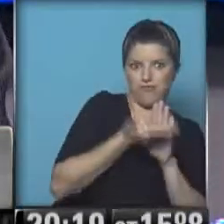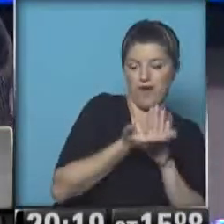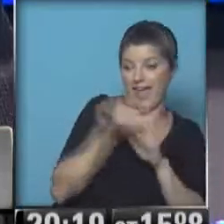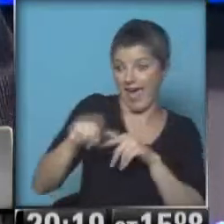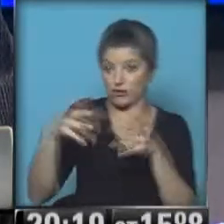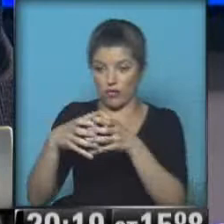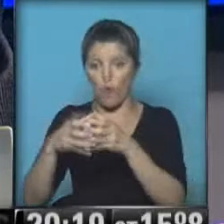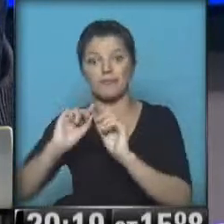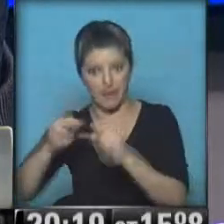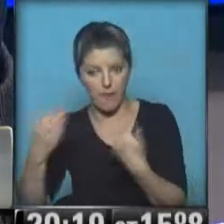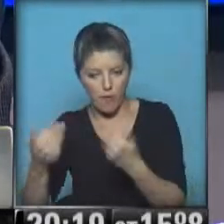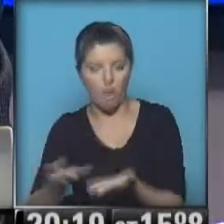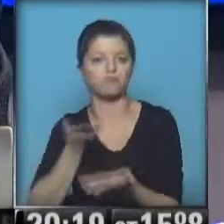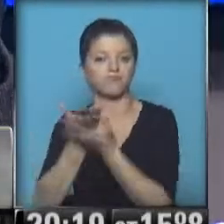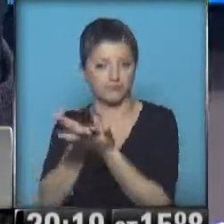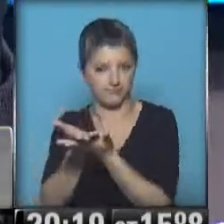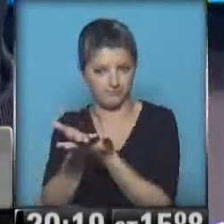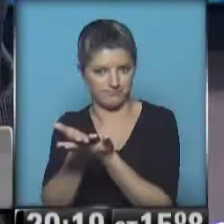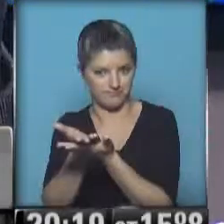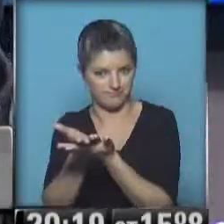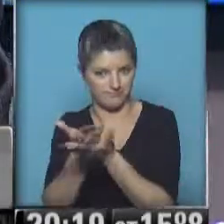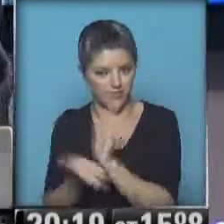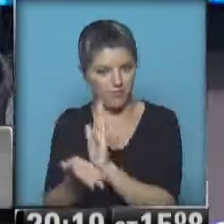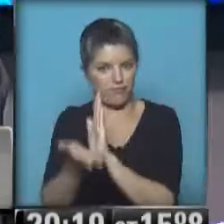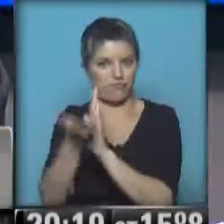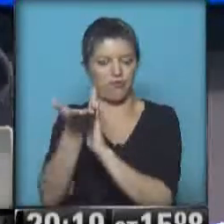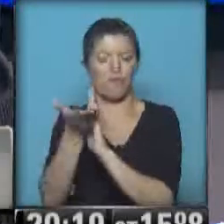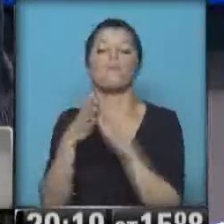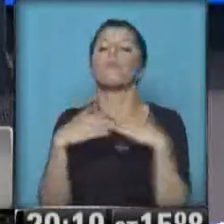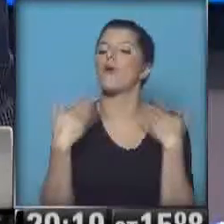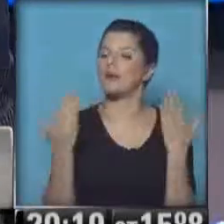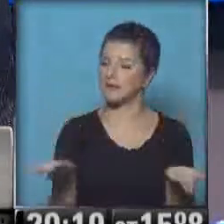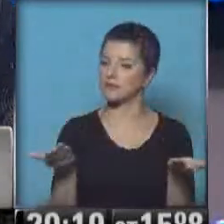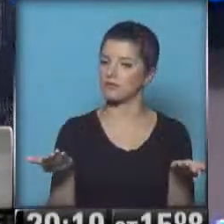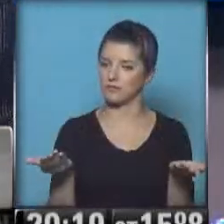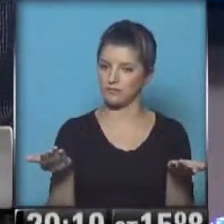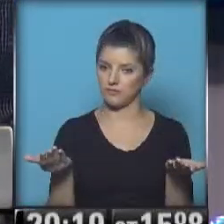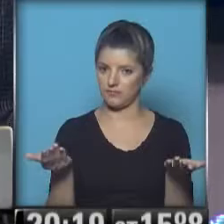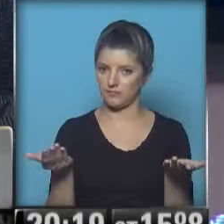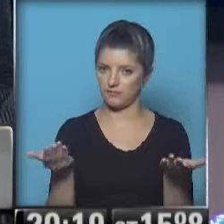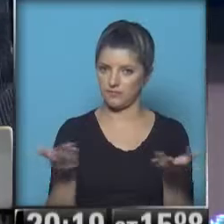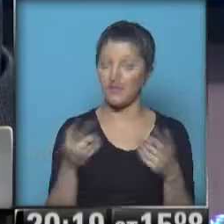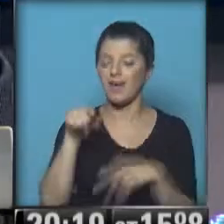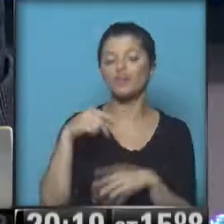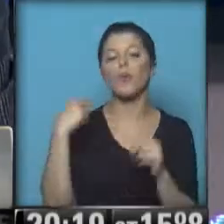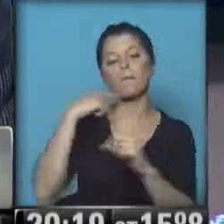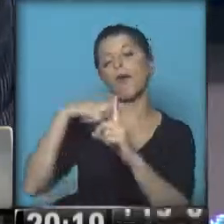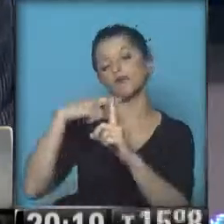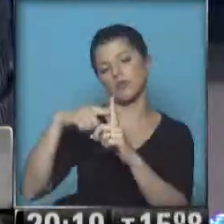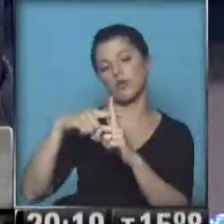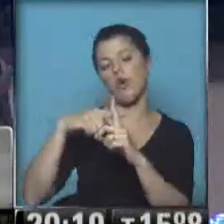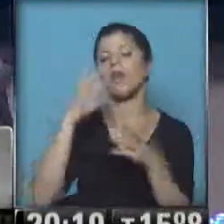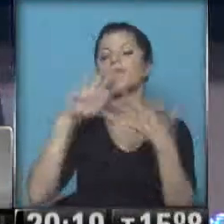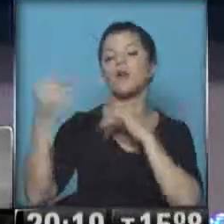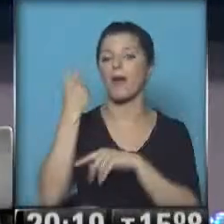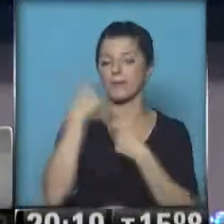Esos ingresos de los trabajadores informales también aumenta. Por eso impacta tan positivamente en la distribución del